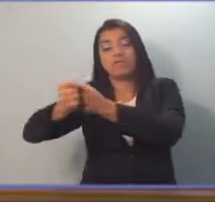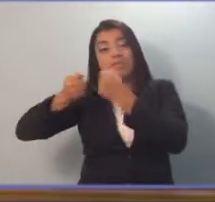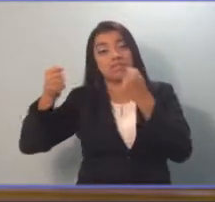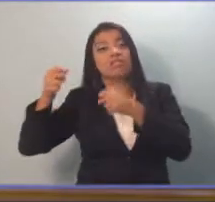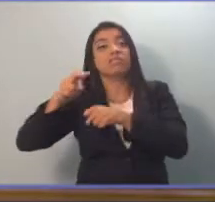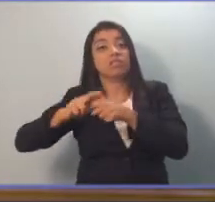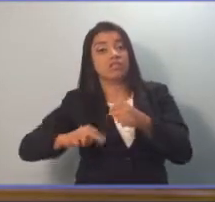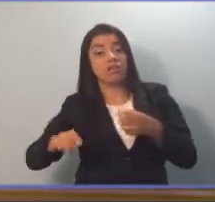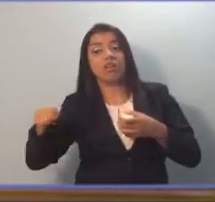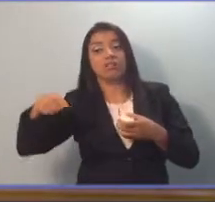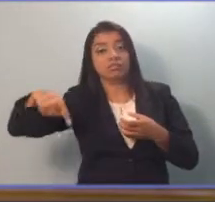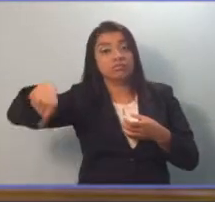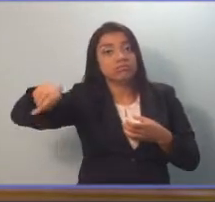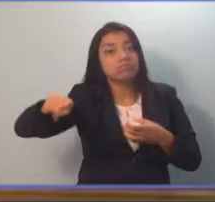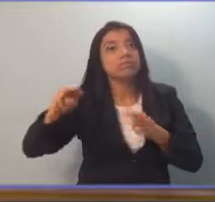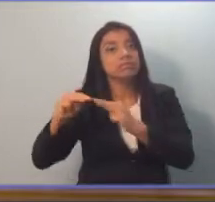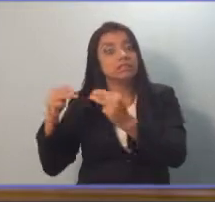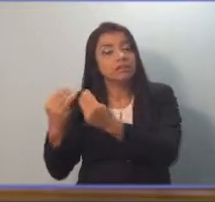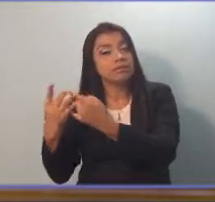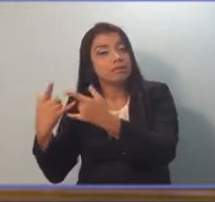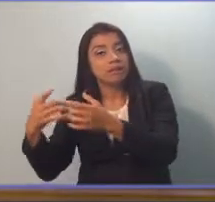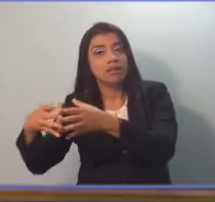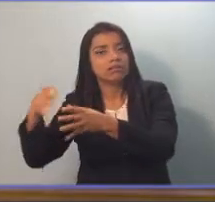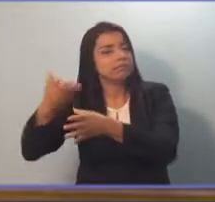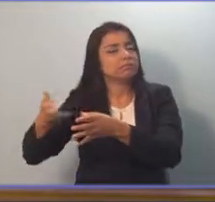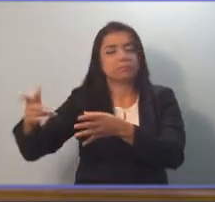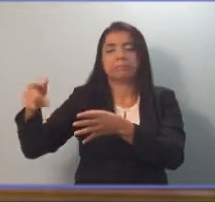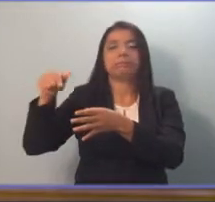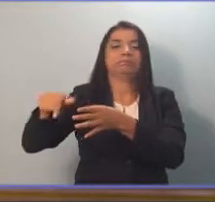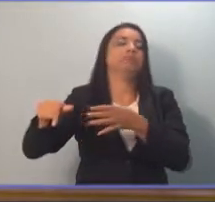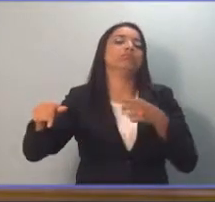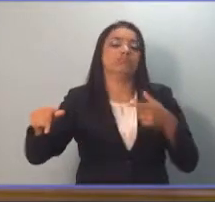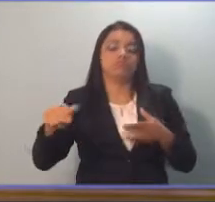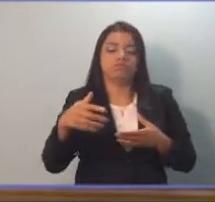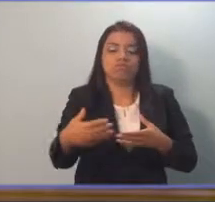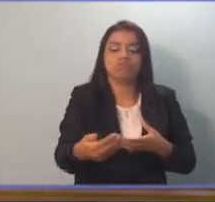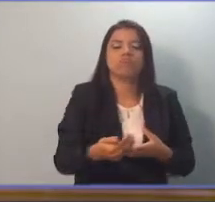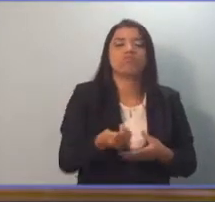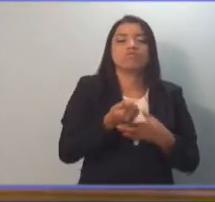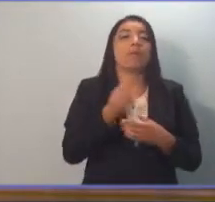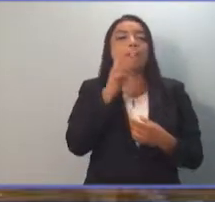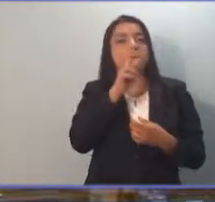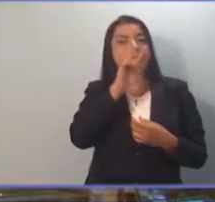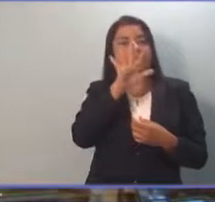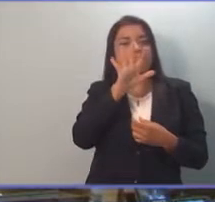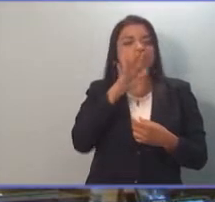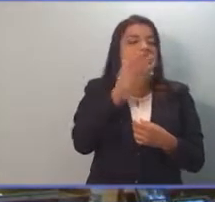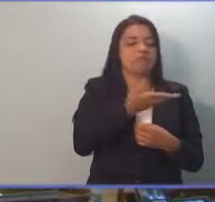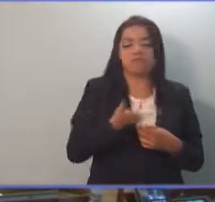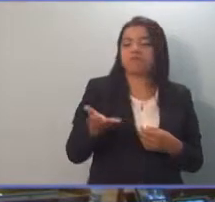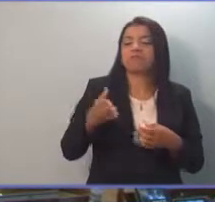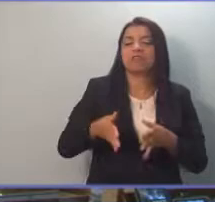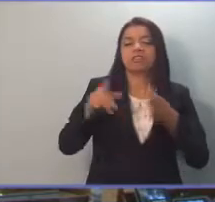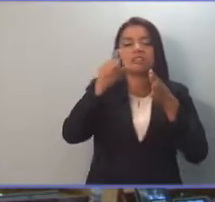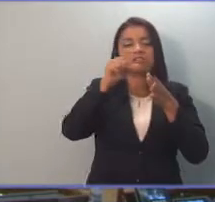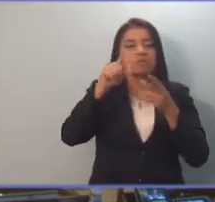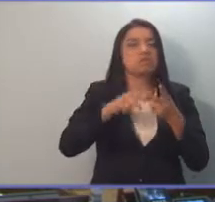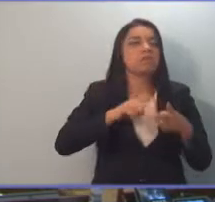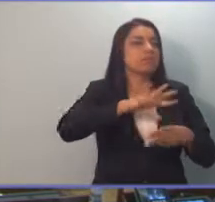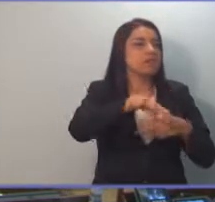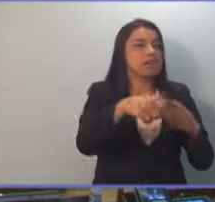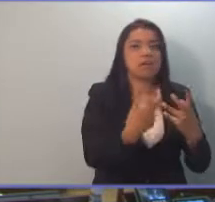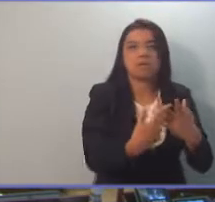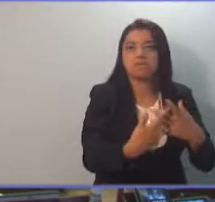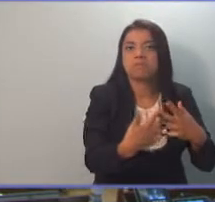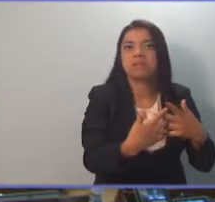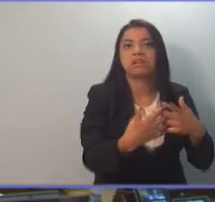dólares, encontrándose dentro de estos 25 bienes productivos, empresas en el